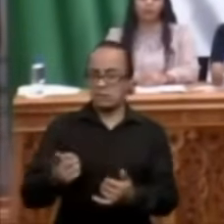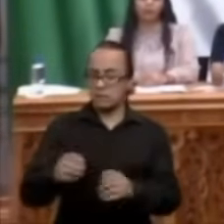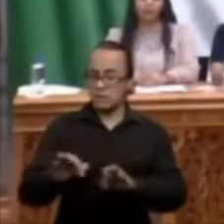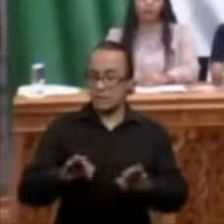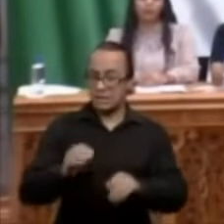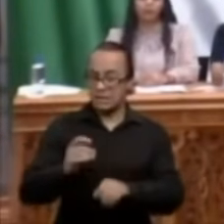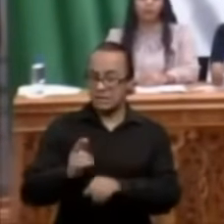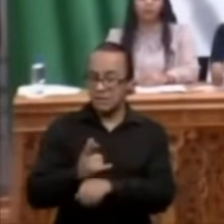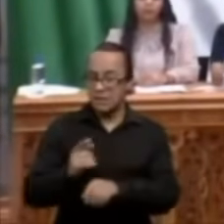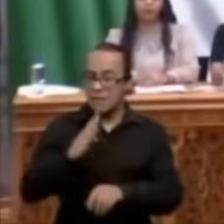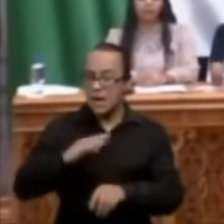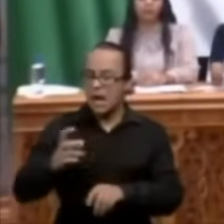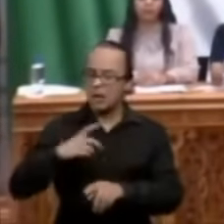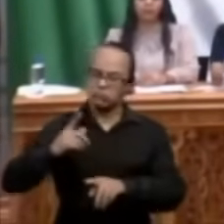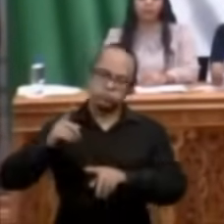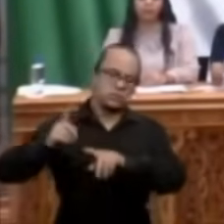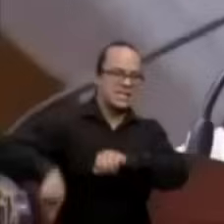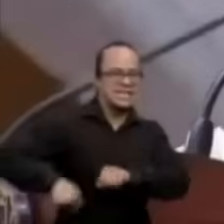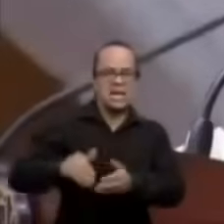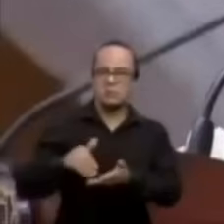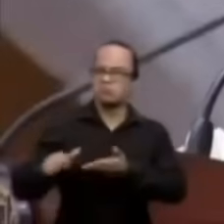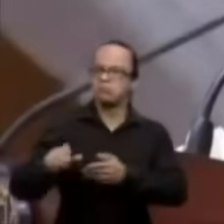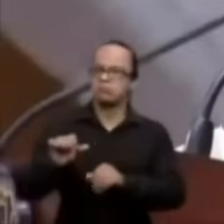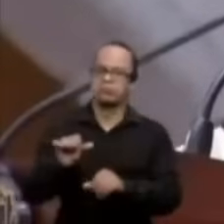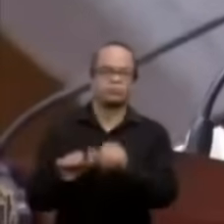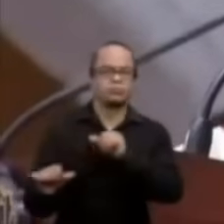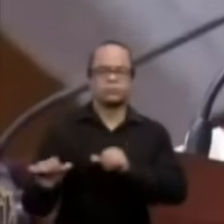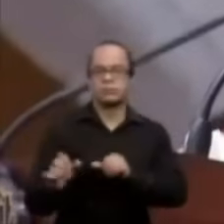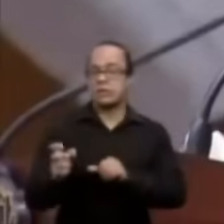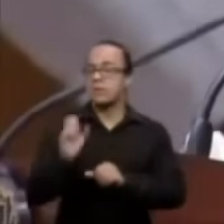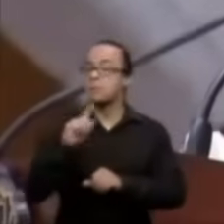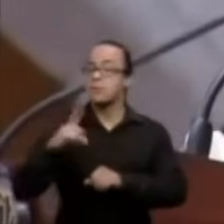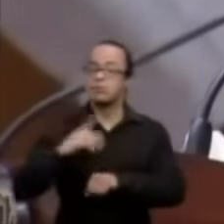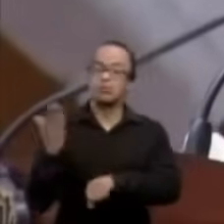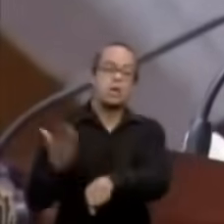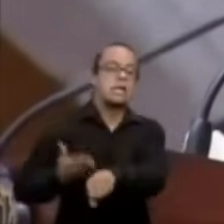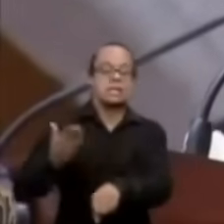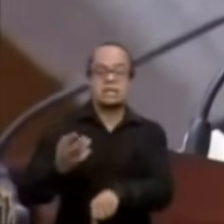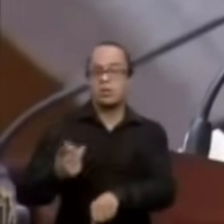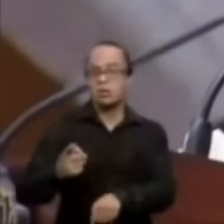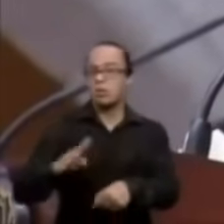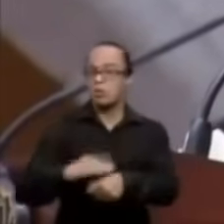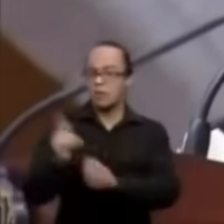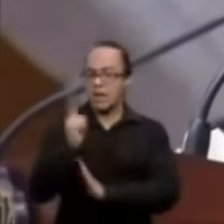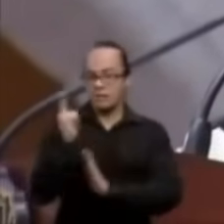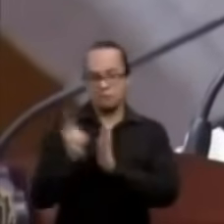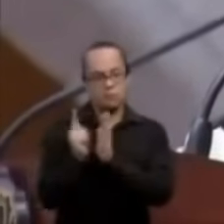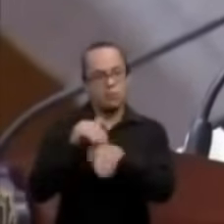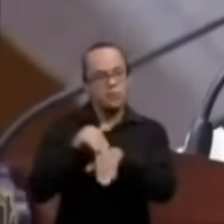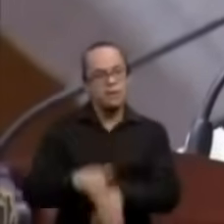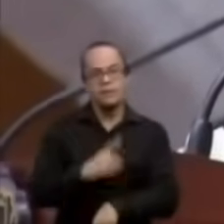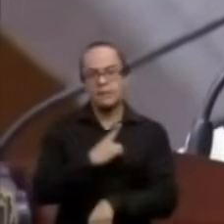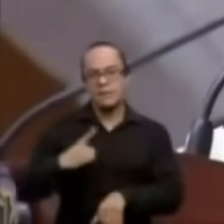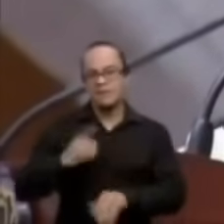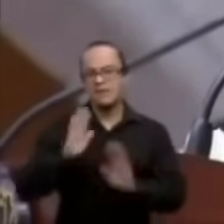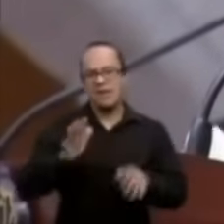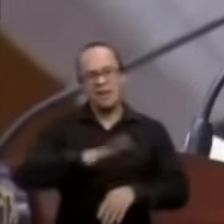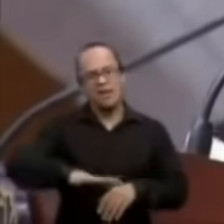y en su caso castigado con todo el proceso de la ley. Ya basta de tanta corrupción.